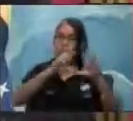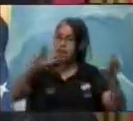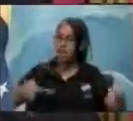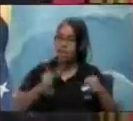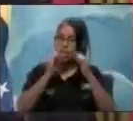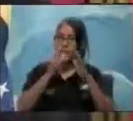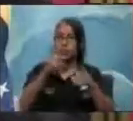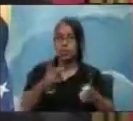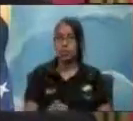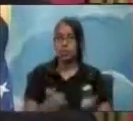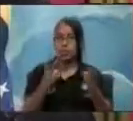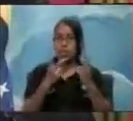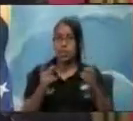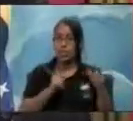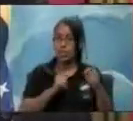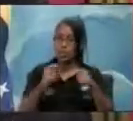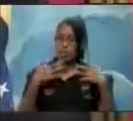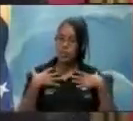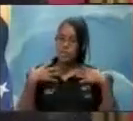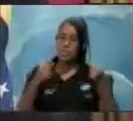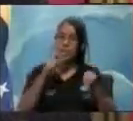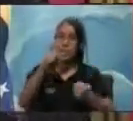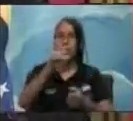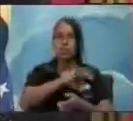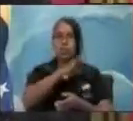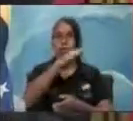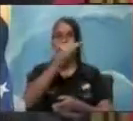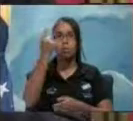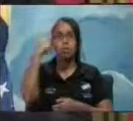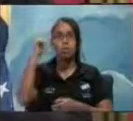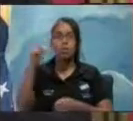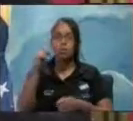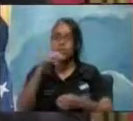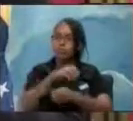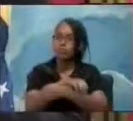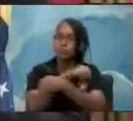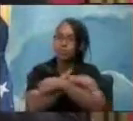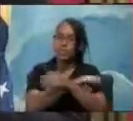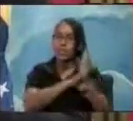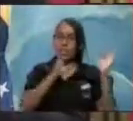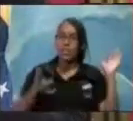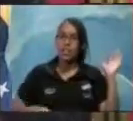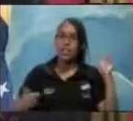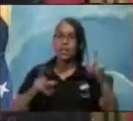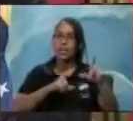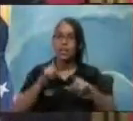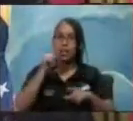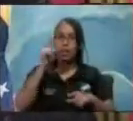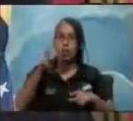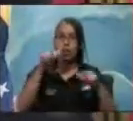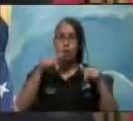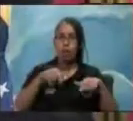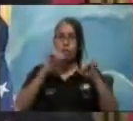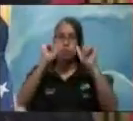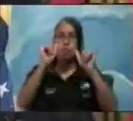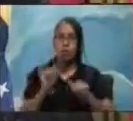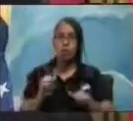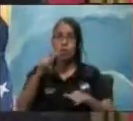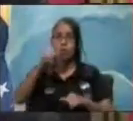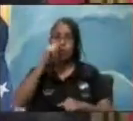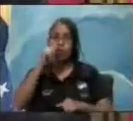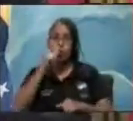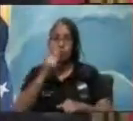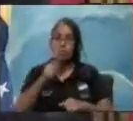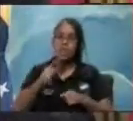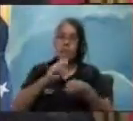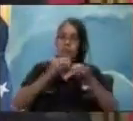vida. Resuelva sanar su alma. Por la llaga de Cristo, resuélvase hoy mismo. Pilato